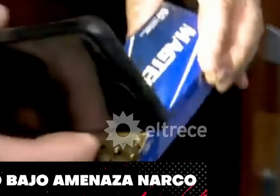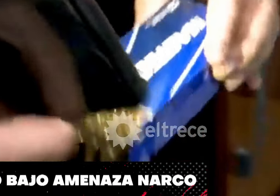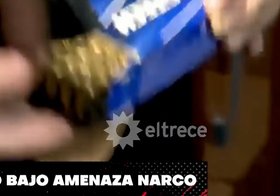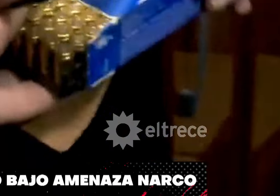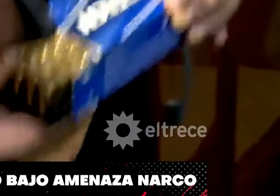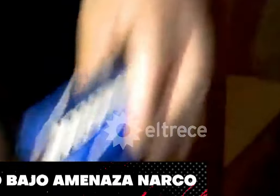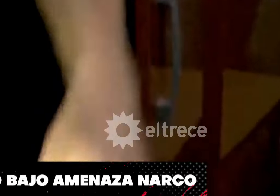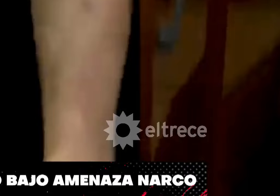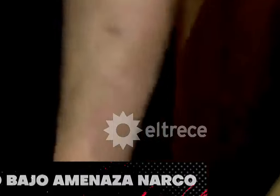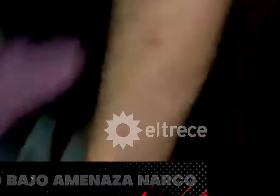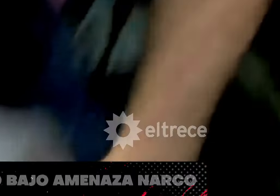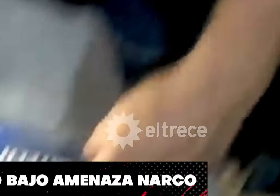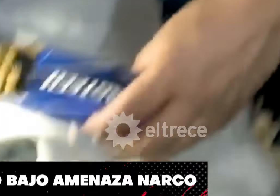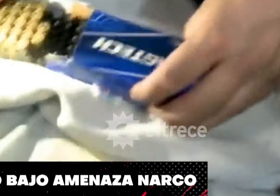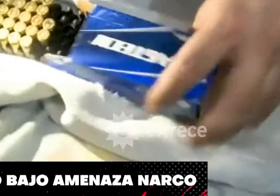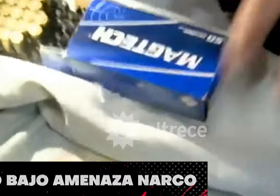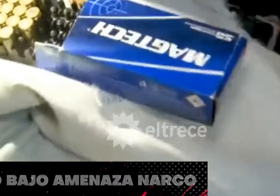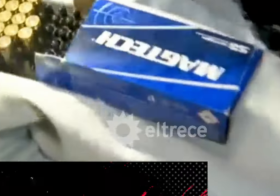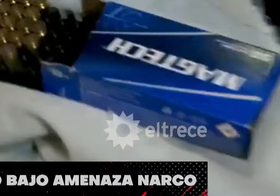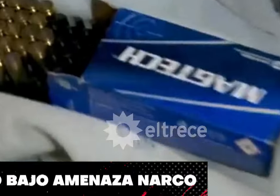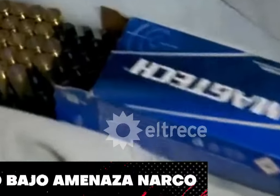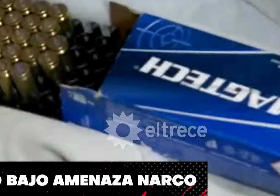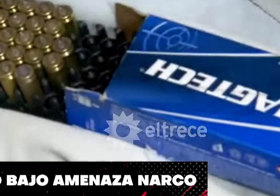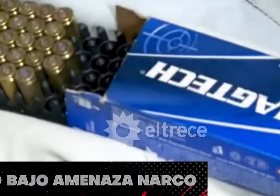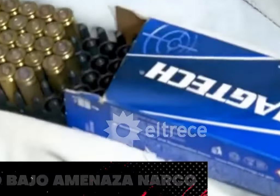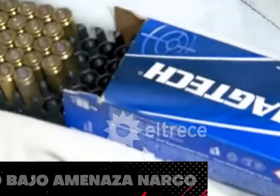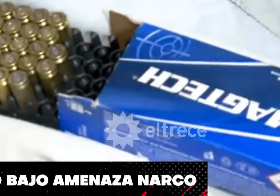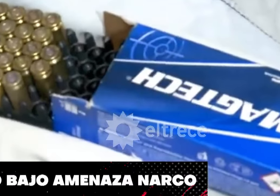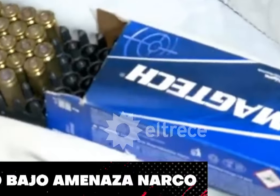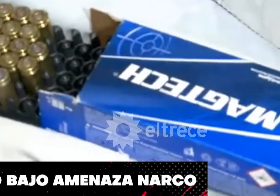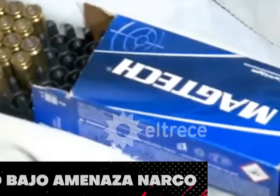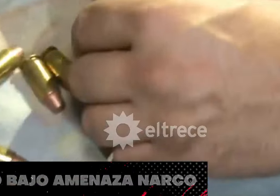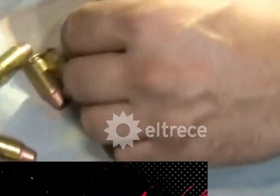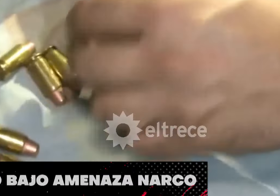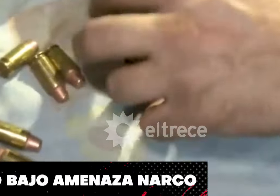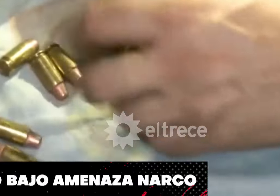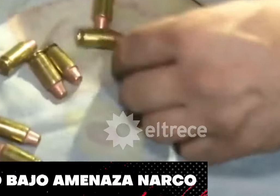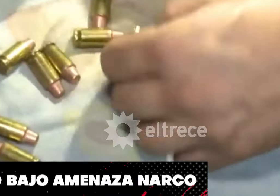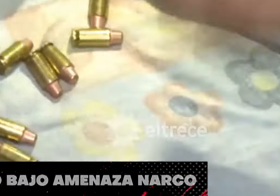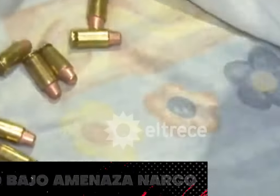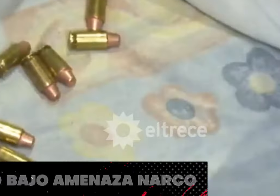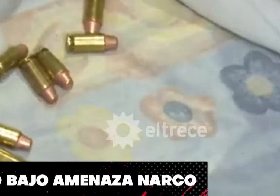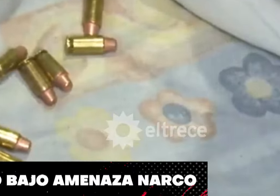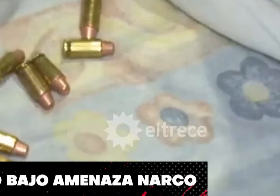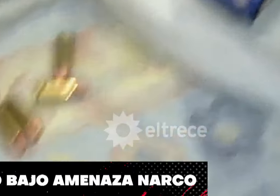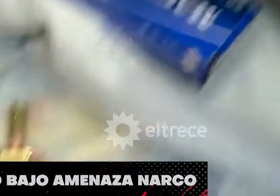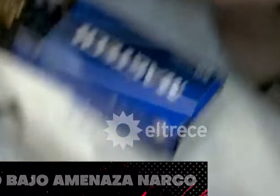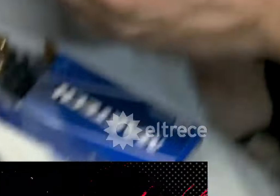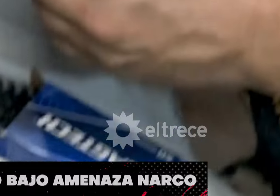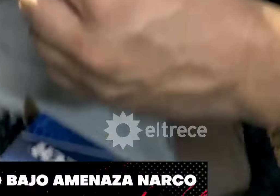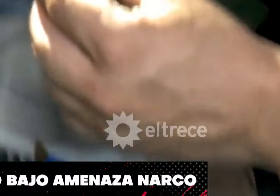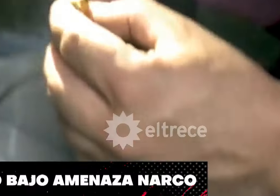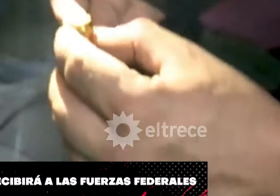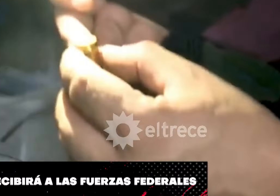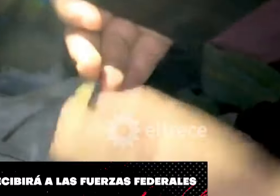los ministerios respectivos de esa carrera? Bueno, ¿cuántos politólogos hay, no? Cero. Ocupando también cargos políticos. No, yo soy doctor en ciencia política y mi tesis doctoral, cuando me gradué